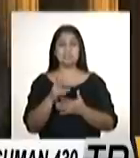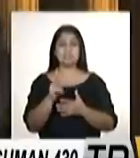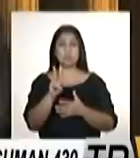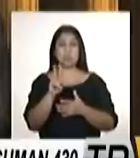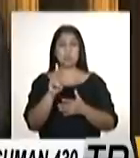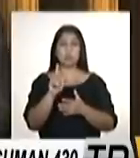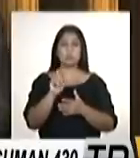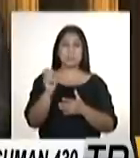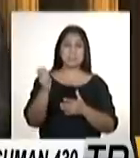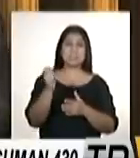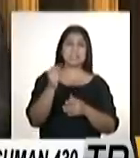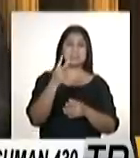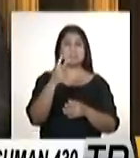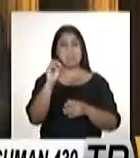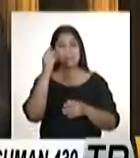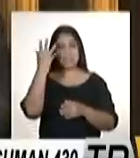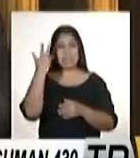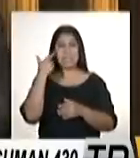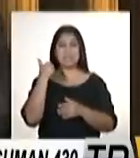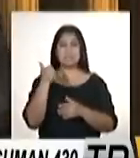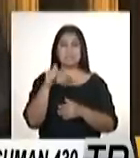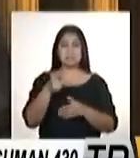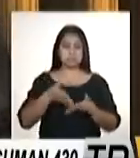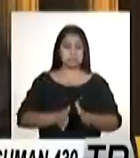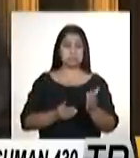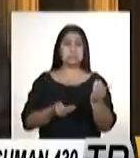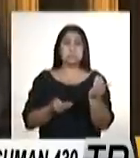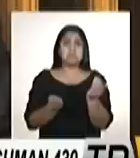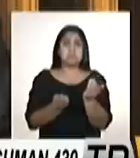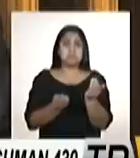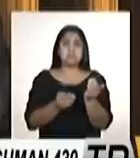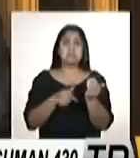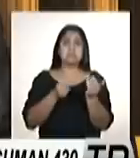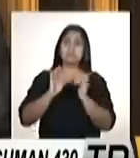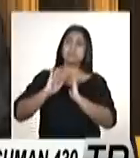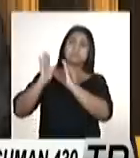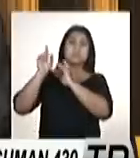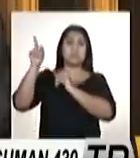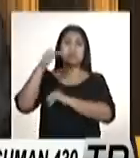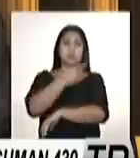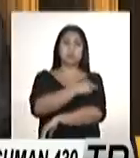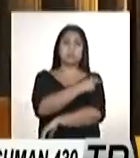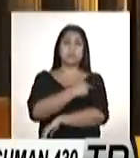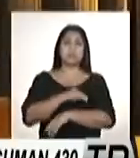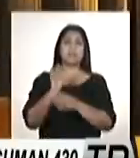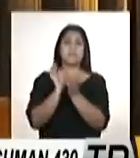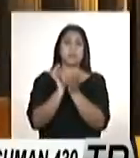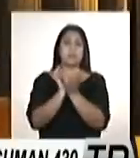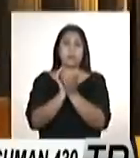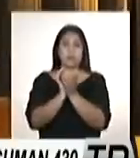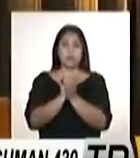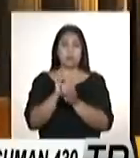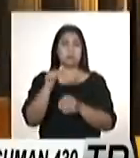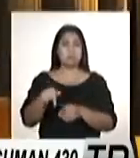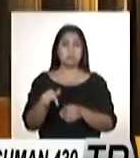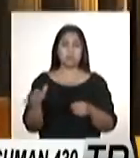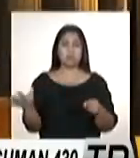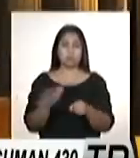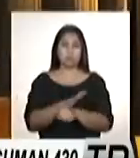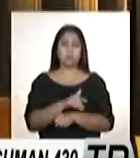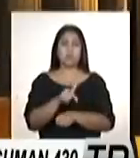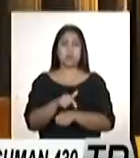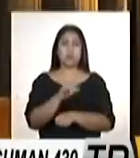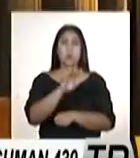más, dos meses, 20 días de nacida, y que se encuentra en el hospital de Villanueva. En total, con esto hemos